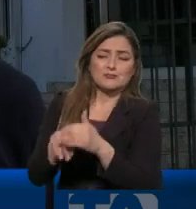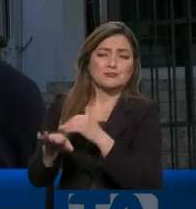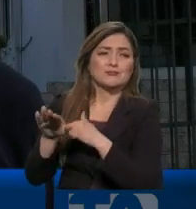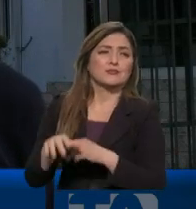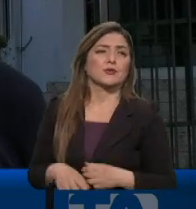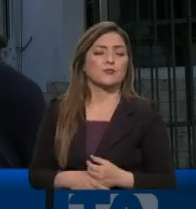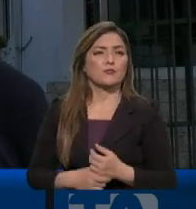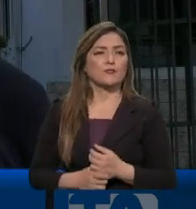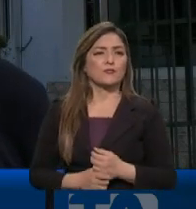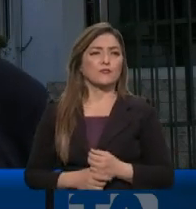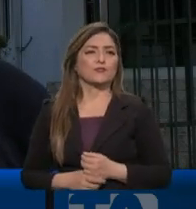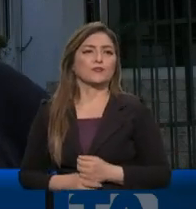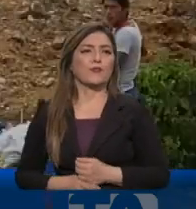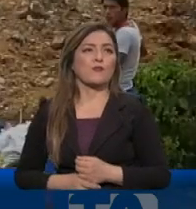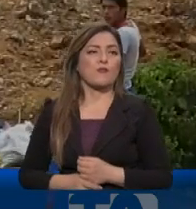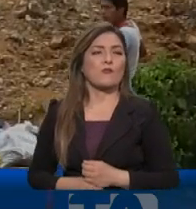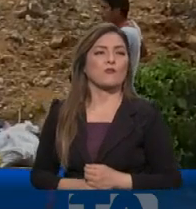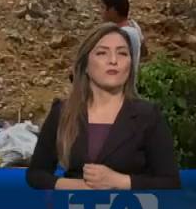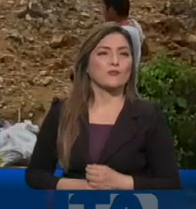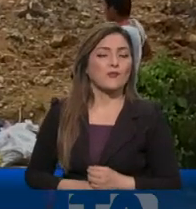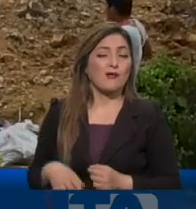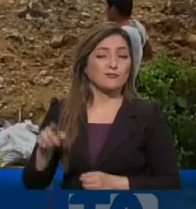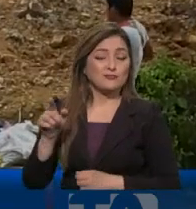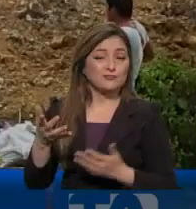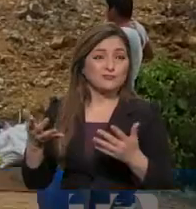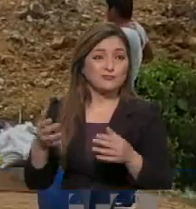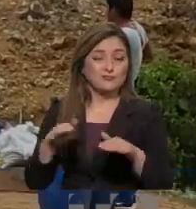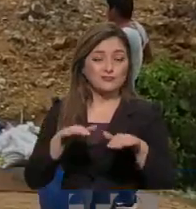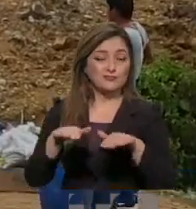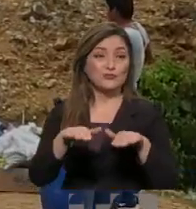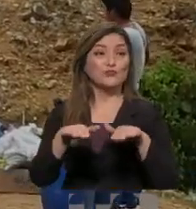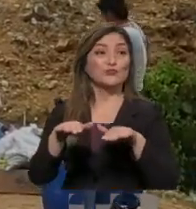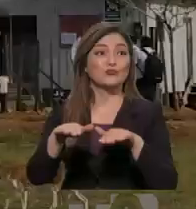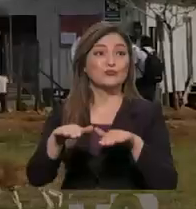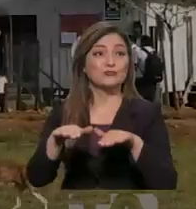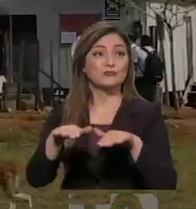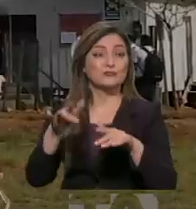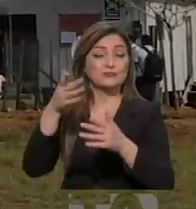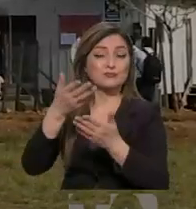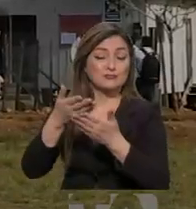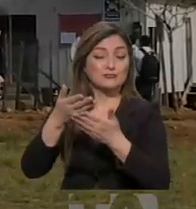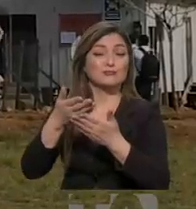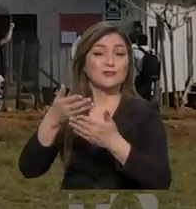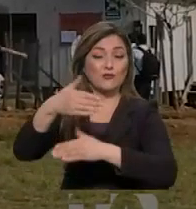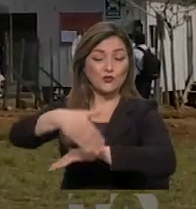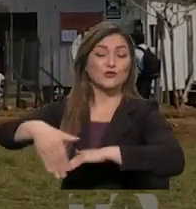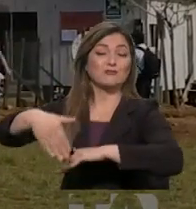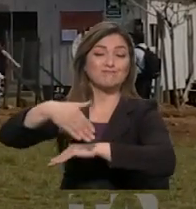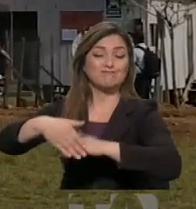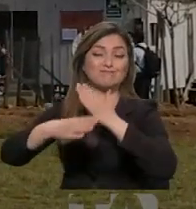zona y en la comunidad Maicuans. Mientras tanto, el tránsito por esta arteria vial hacia esta parte de la frontera